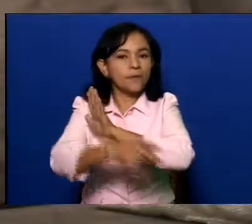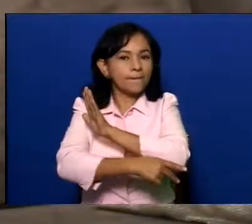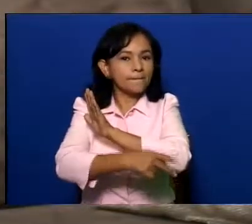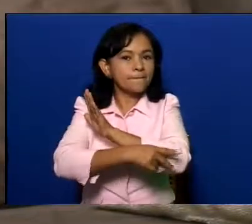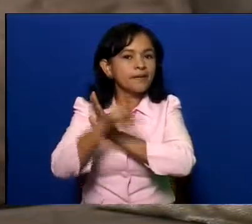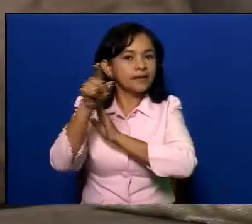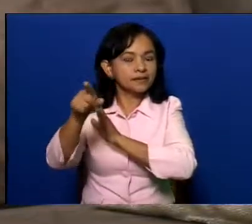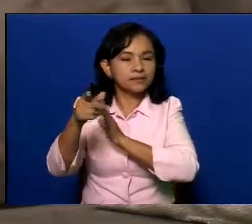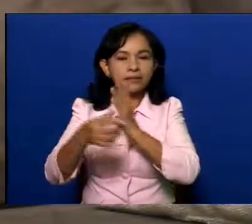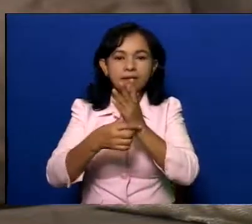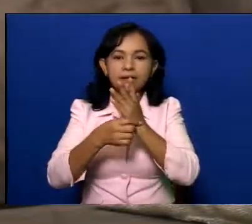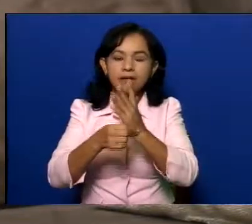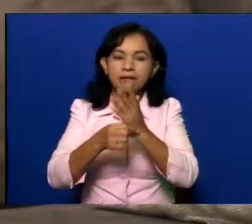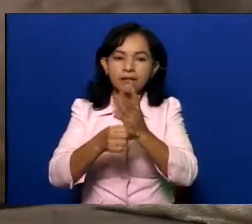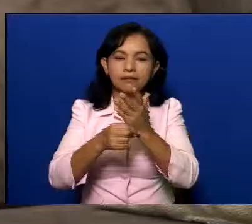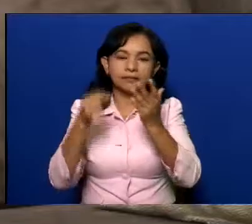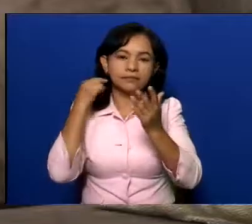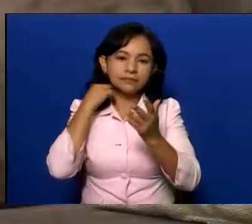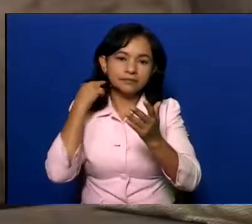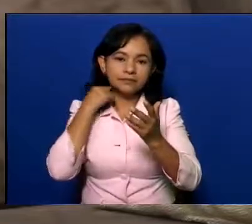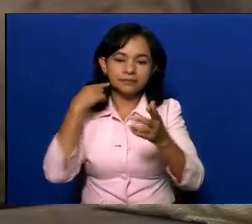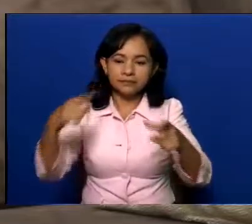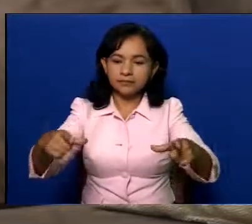la carne no puede faltar